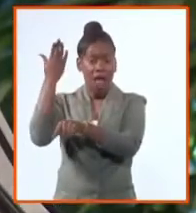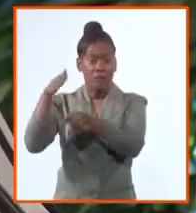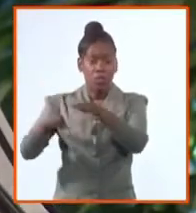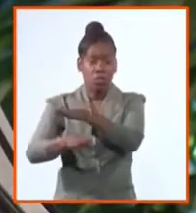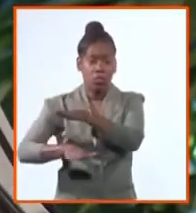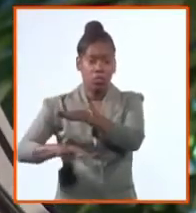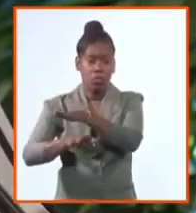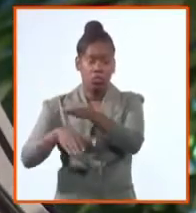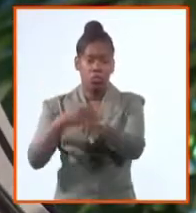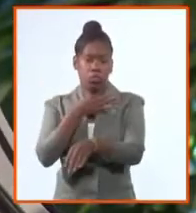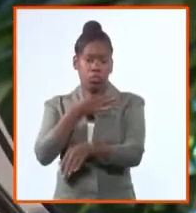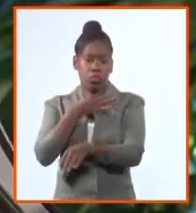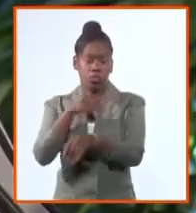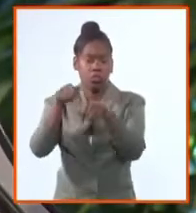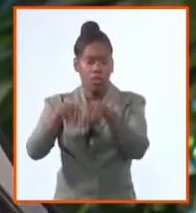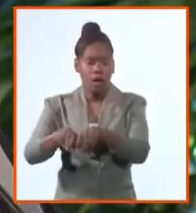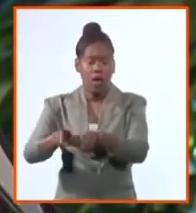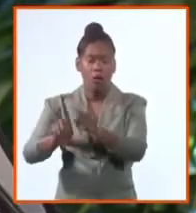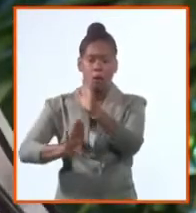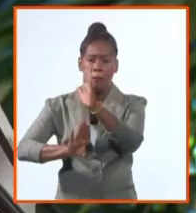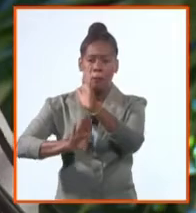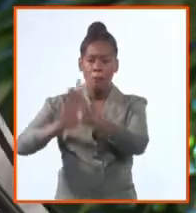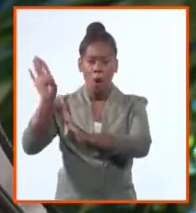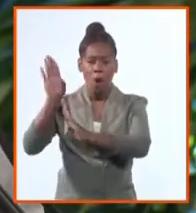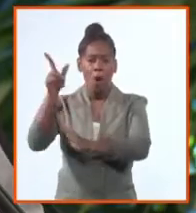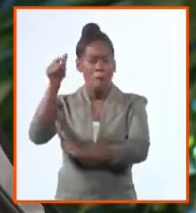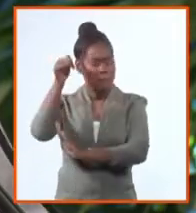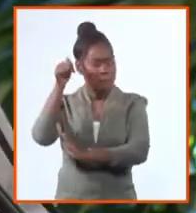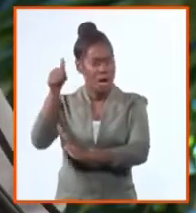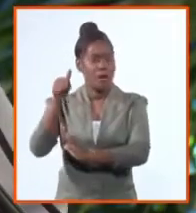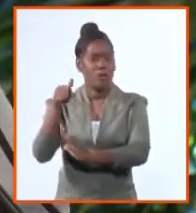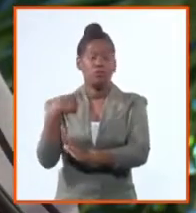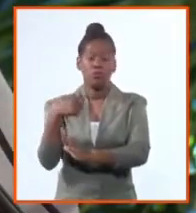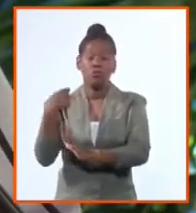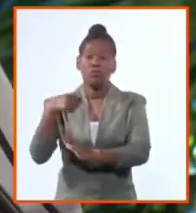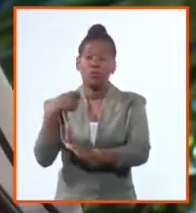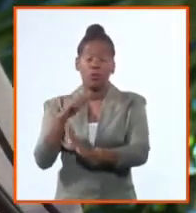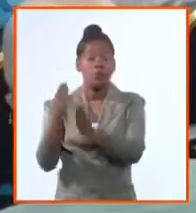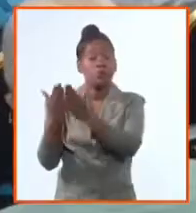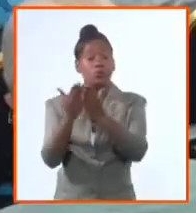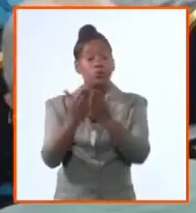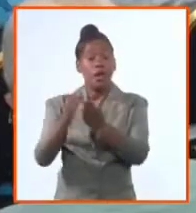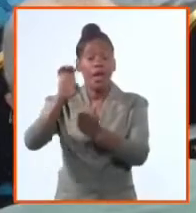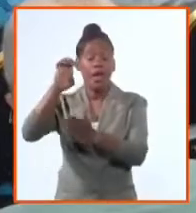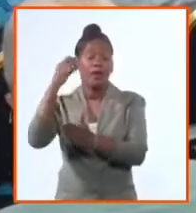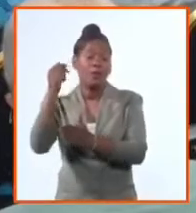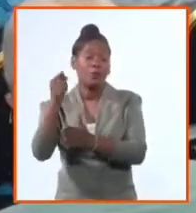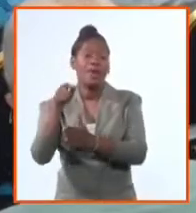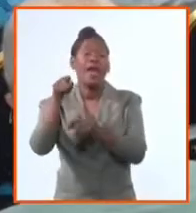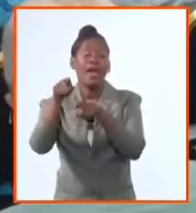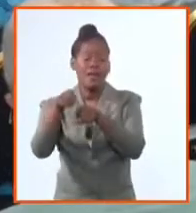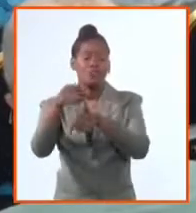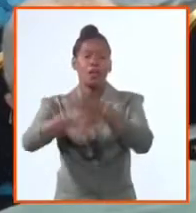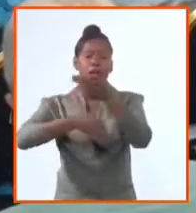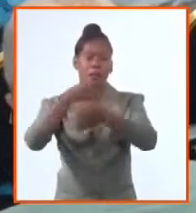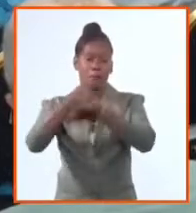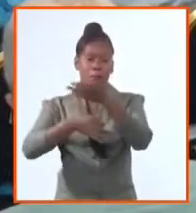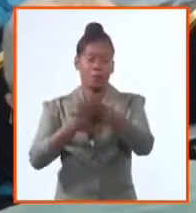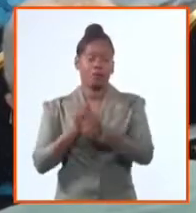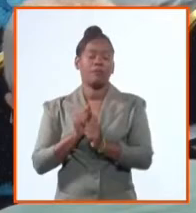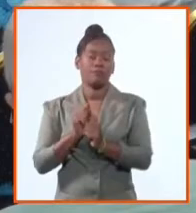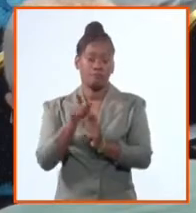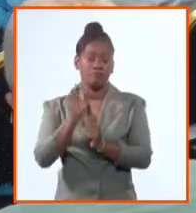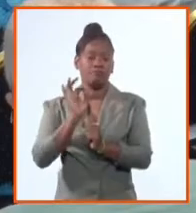25.000 millones hace 20 años. Es decir, hay que estudiar, y me refiero a esto también por otras circunstancias